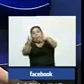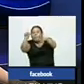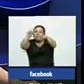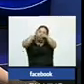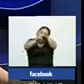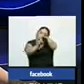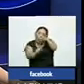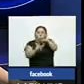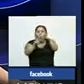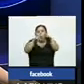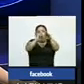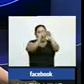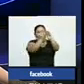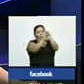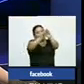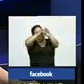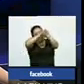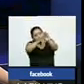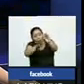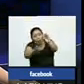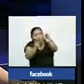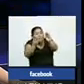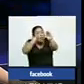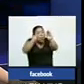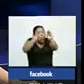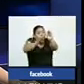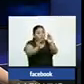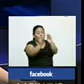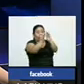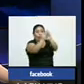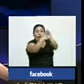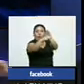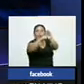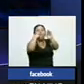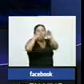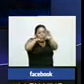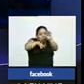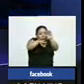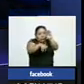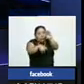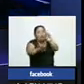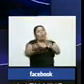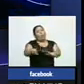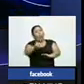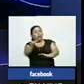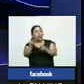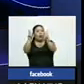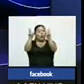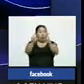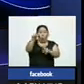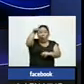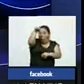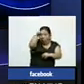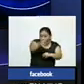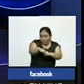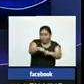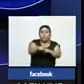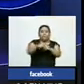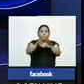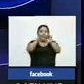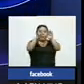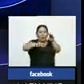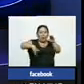de los ríos o además de que viven en zonas de alto riesgo. Vamos a hablar de otros temas. Una bodega y un negocio fueron